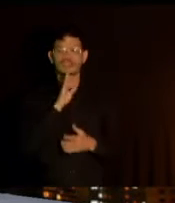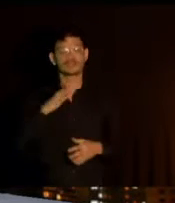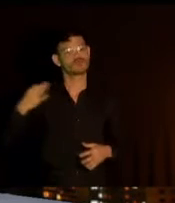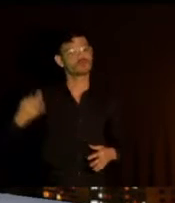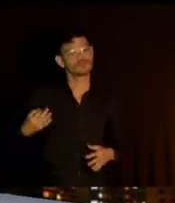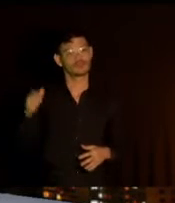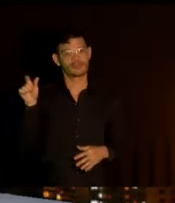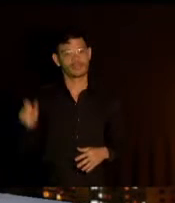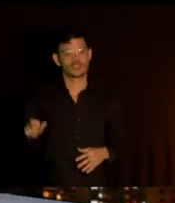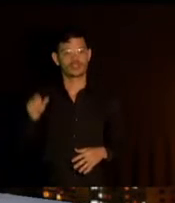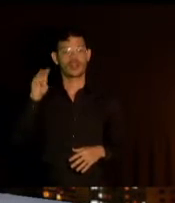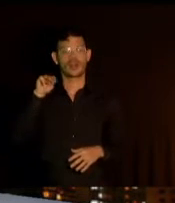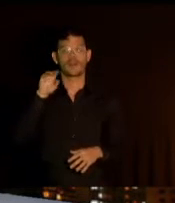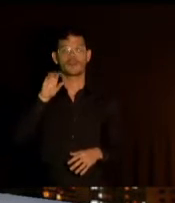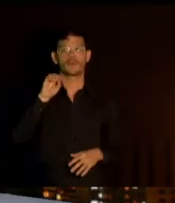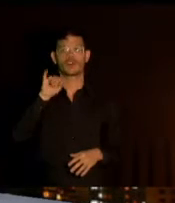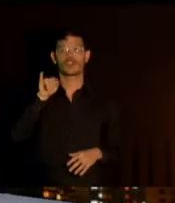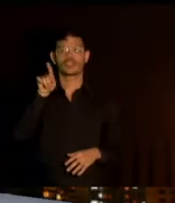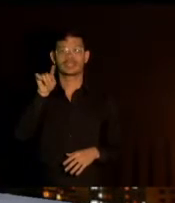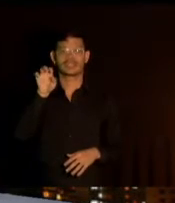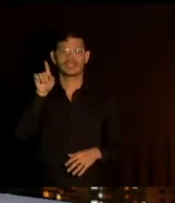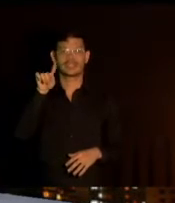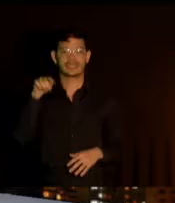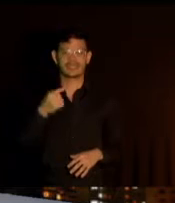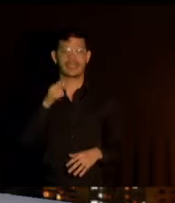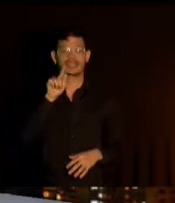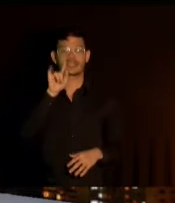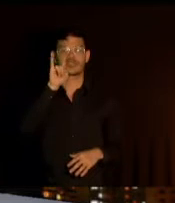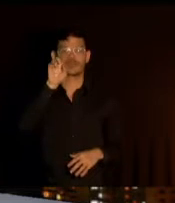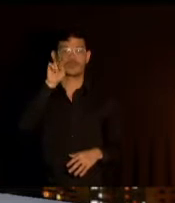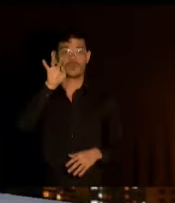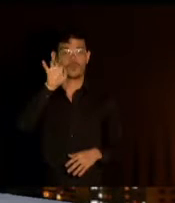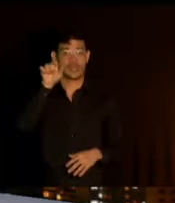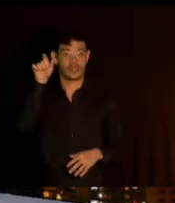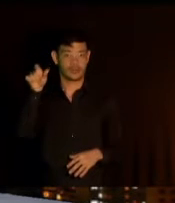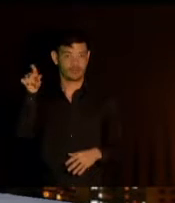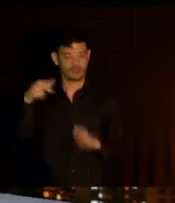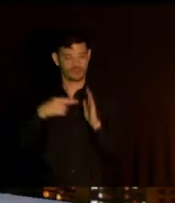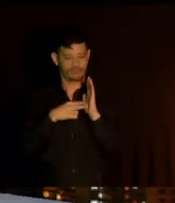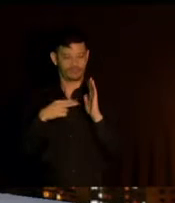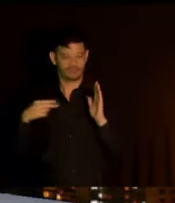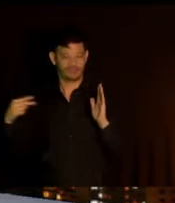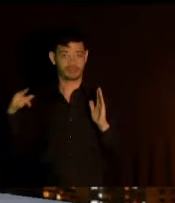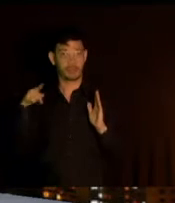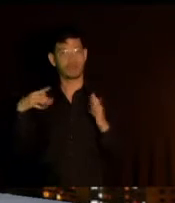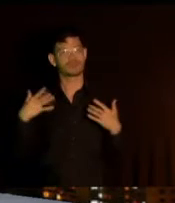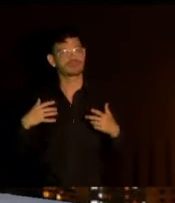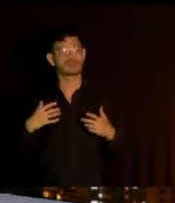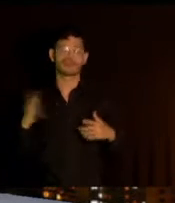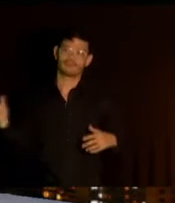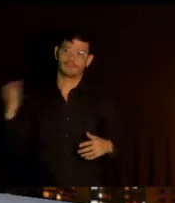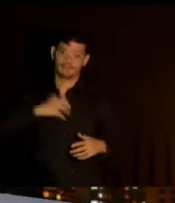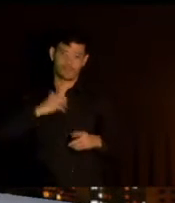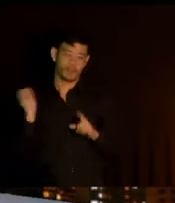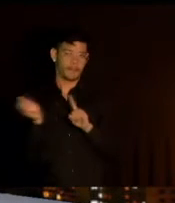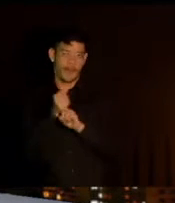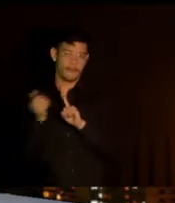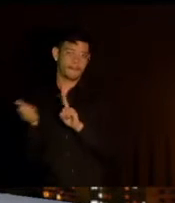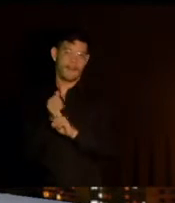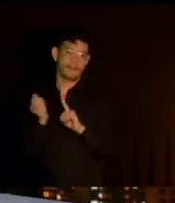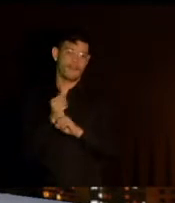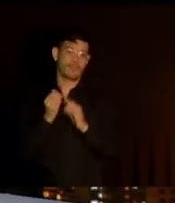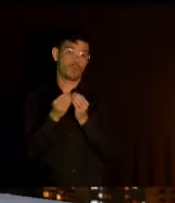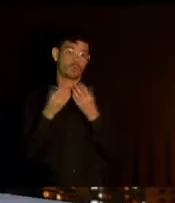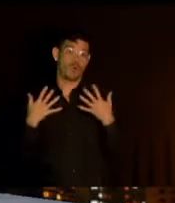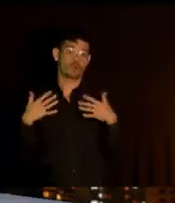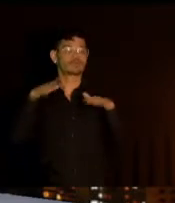Moisés Fuentes, este nadador que le ha entregado tantas glorias al país y pues que se ha ganado esta representación por todos